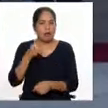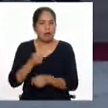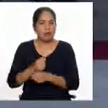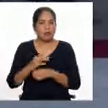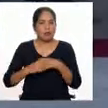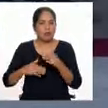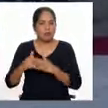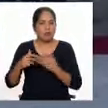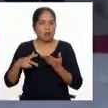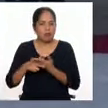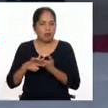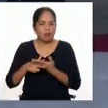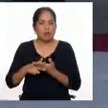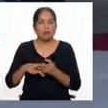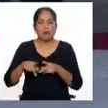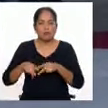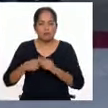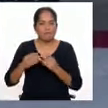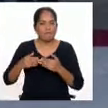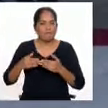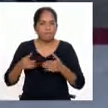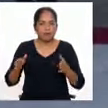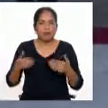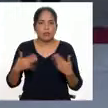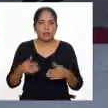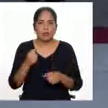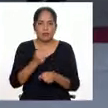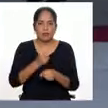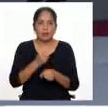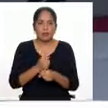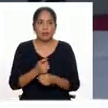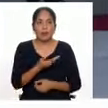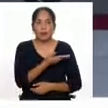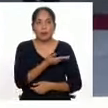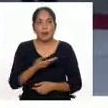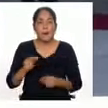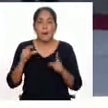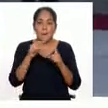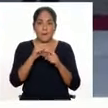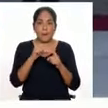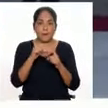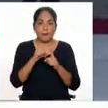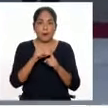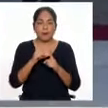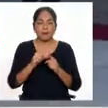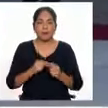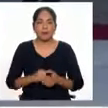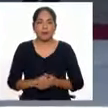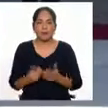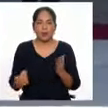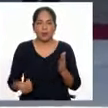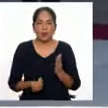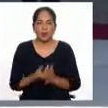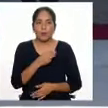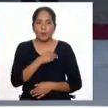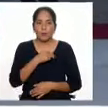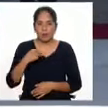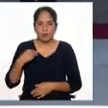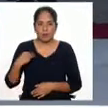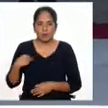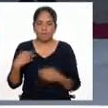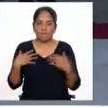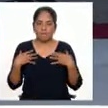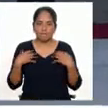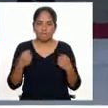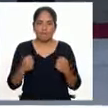obra, pero ahora ya está funcionando. Ahora vamos a escuchar las palabras del nuevo ministro de